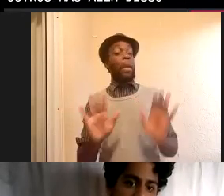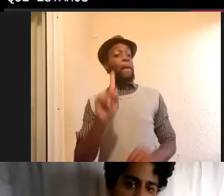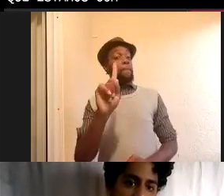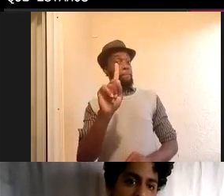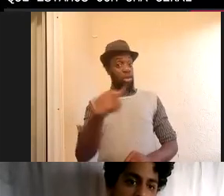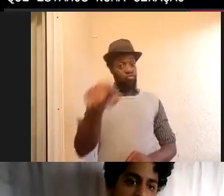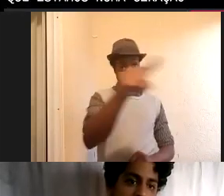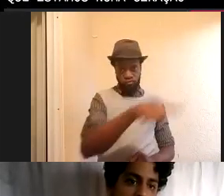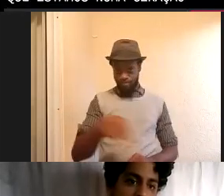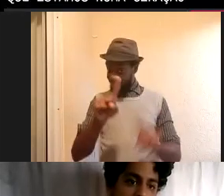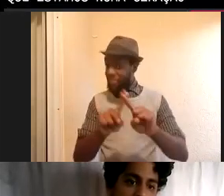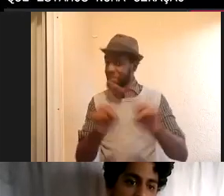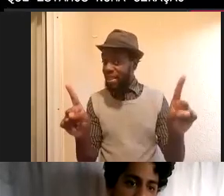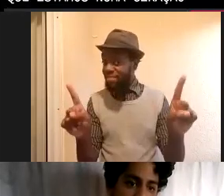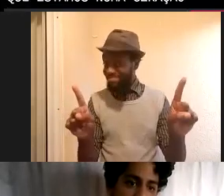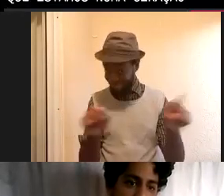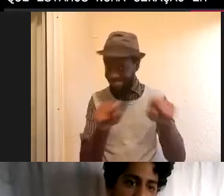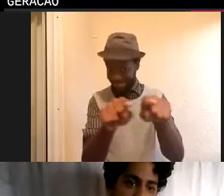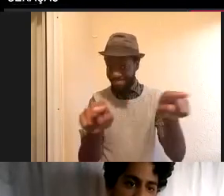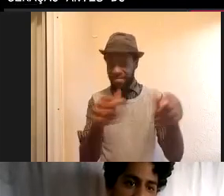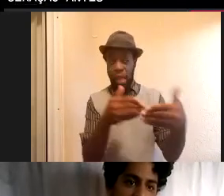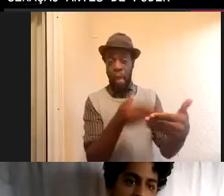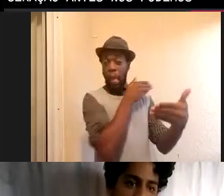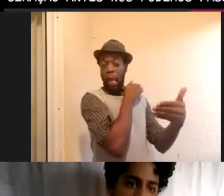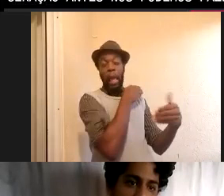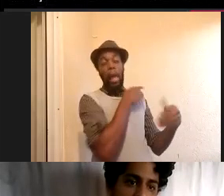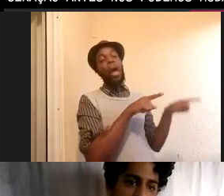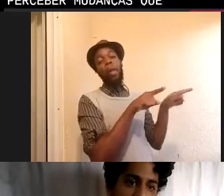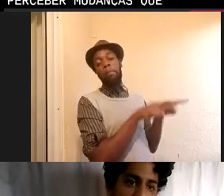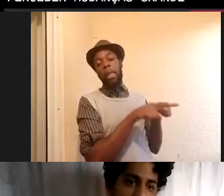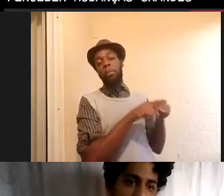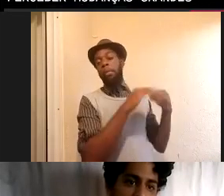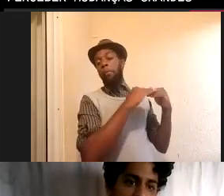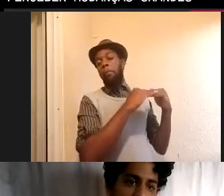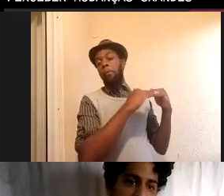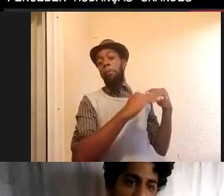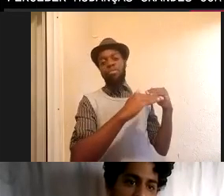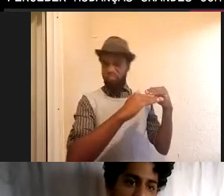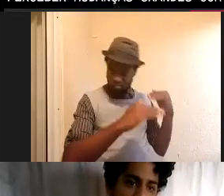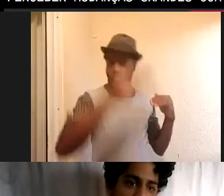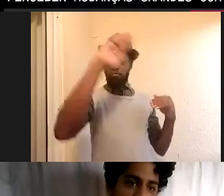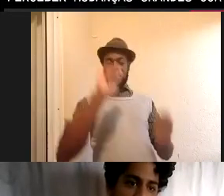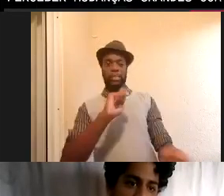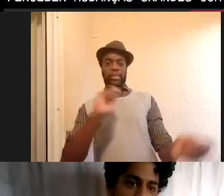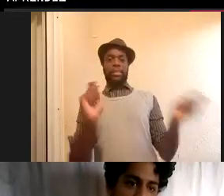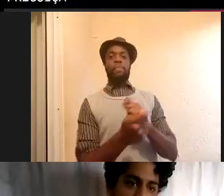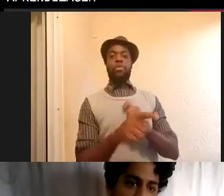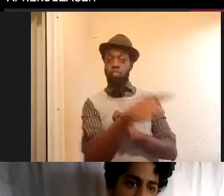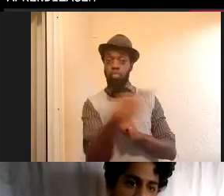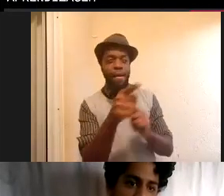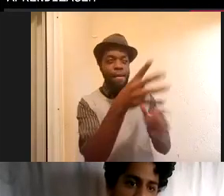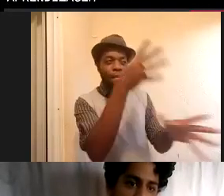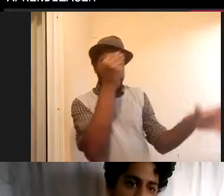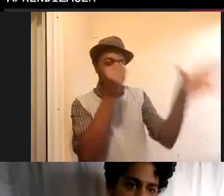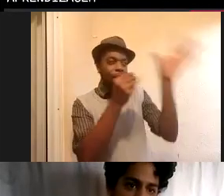en donde podemos hacer grandes cambios, ¿verdad?, a través del aprendizaje y ir